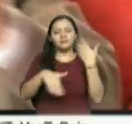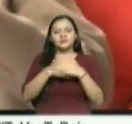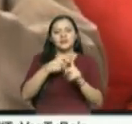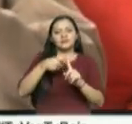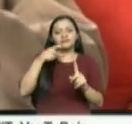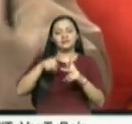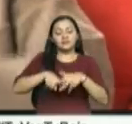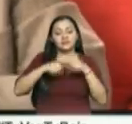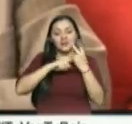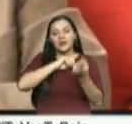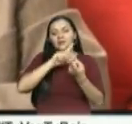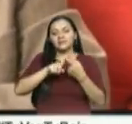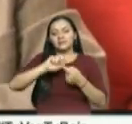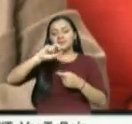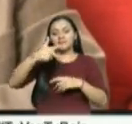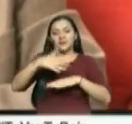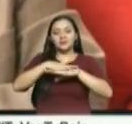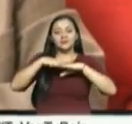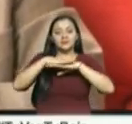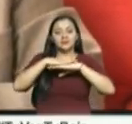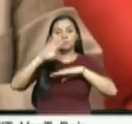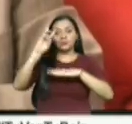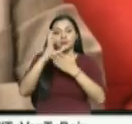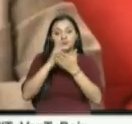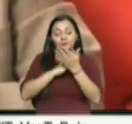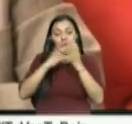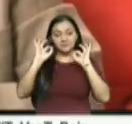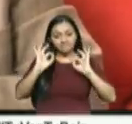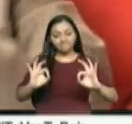inicial hasta tercero de bachillerato.